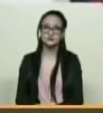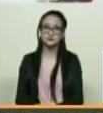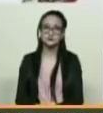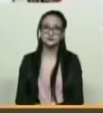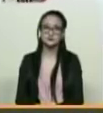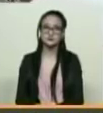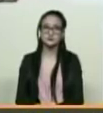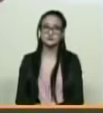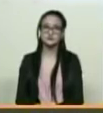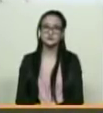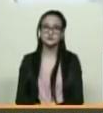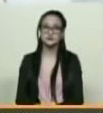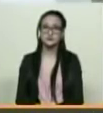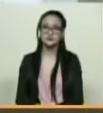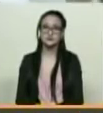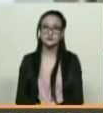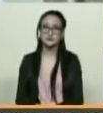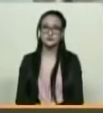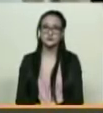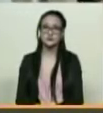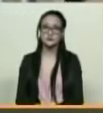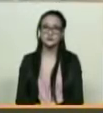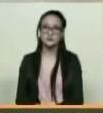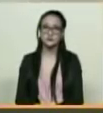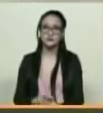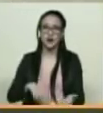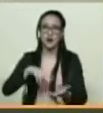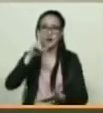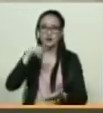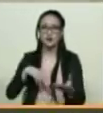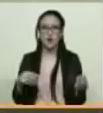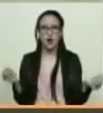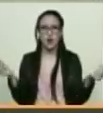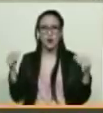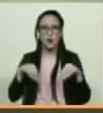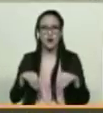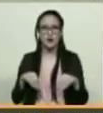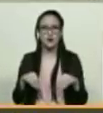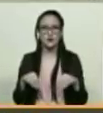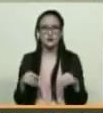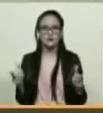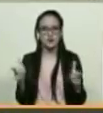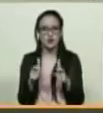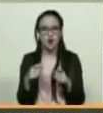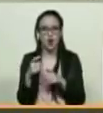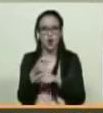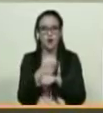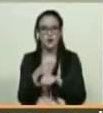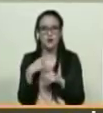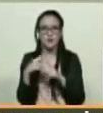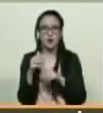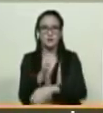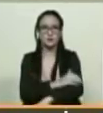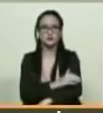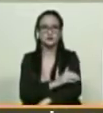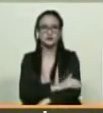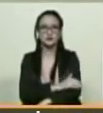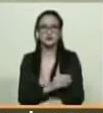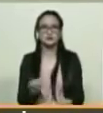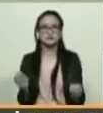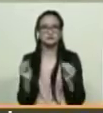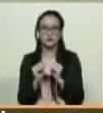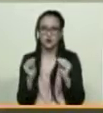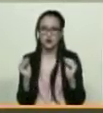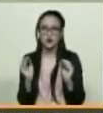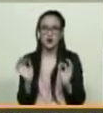Lectura del Acuerdo de Garantías Electorales. Reunidos, gobierno y oposición coinciden en la necesidad de